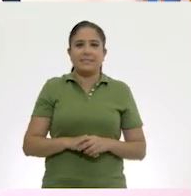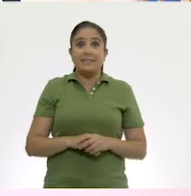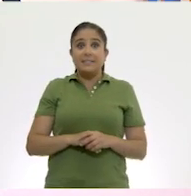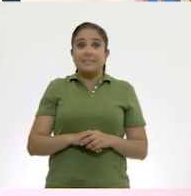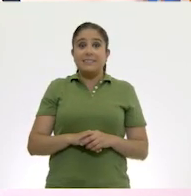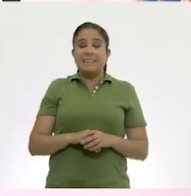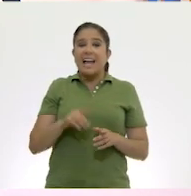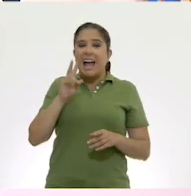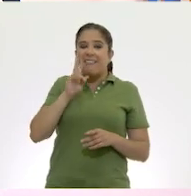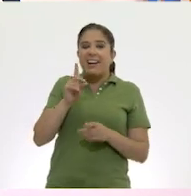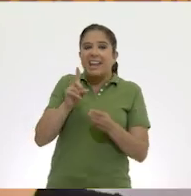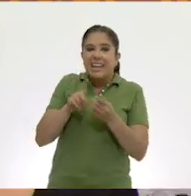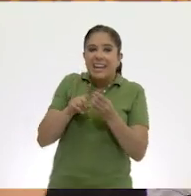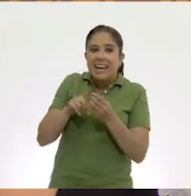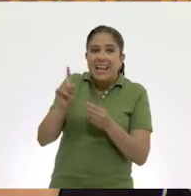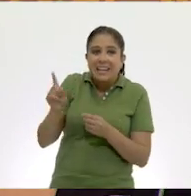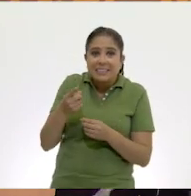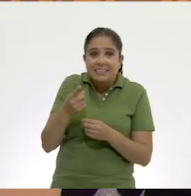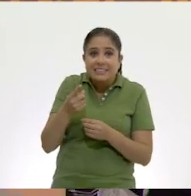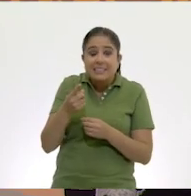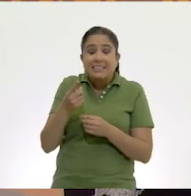quién es